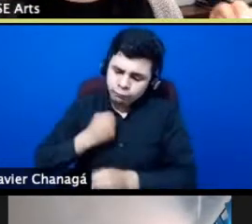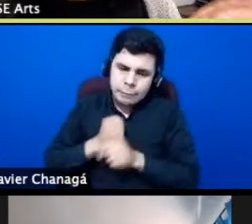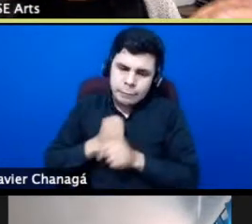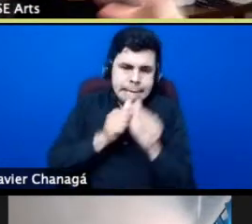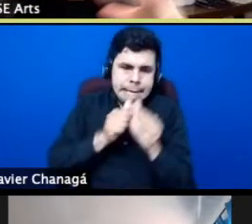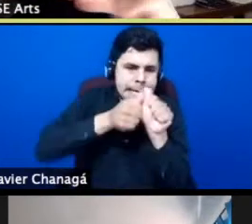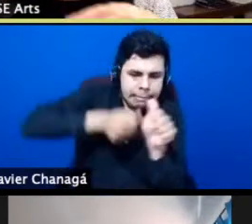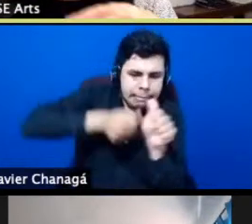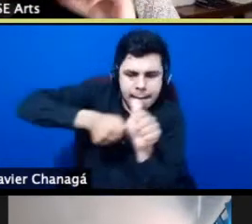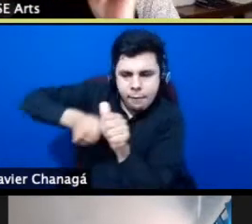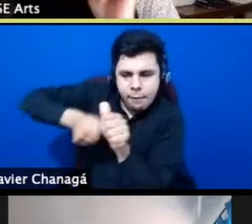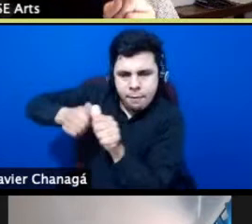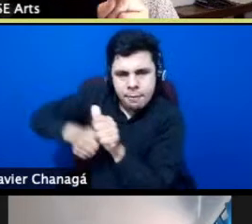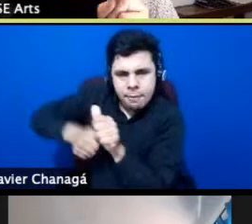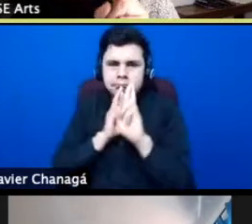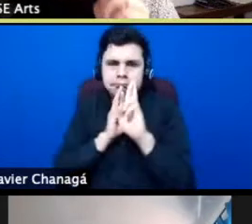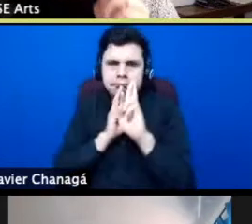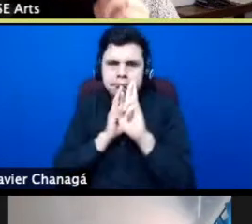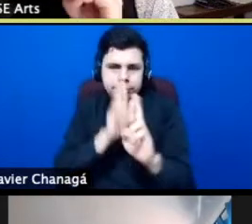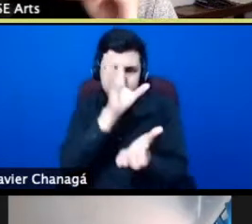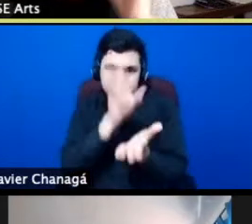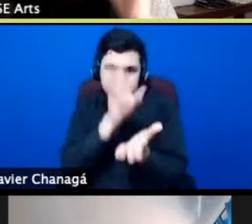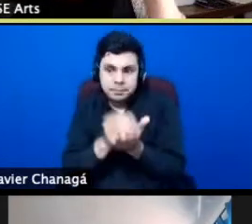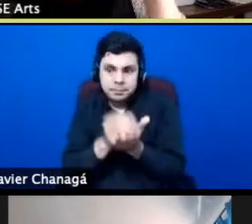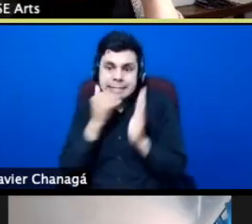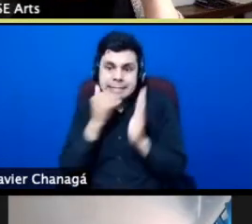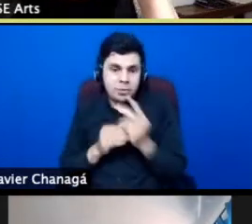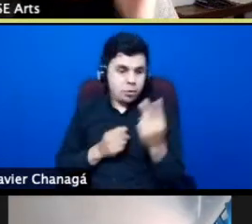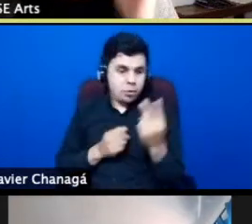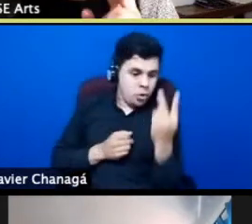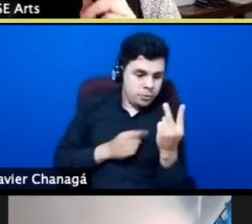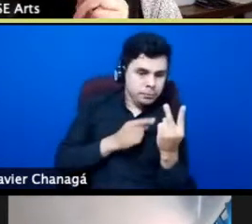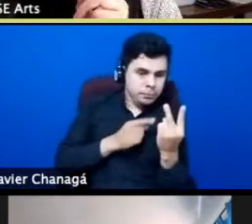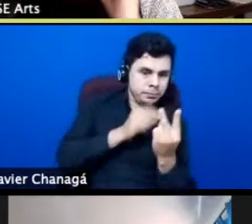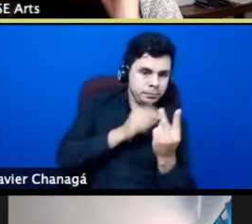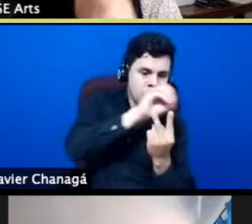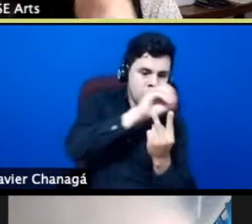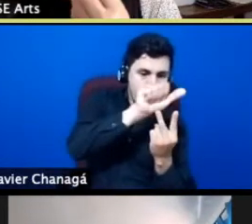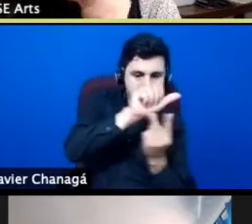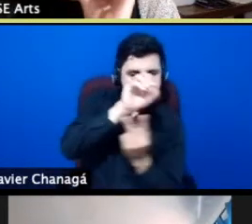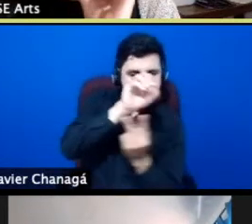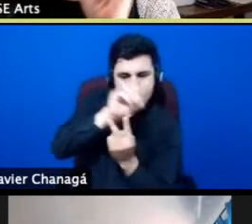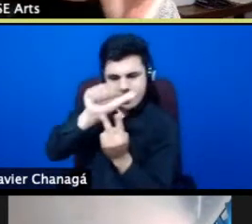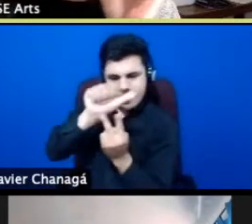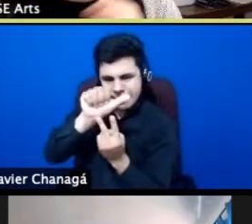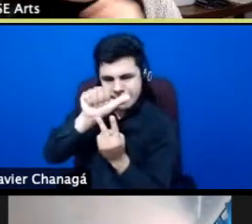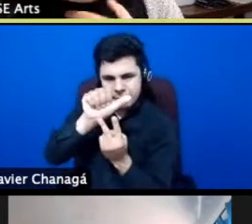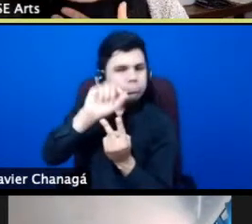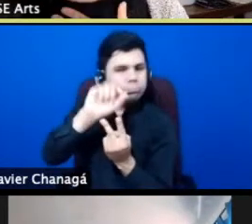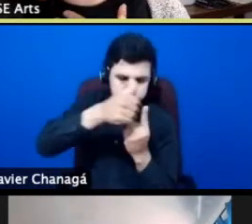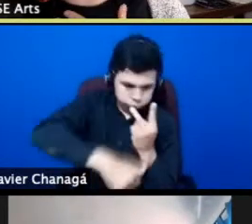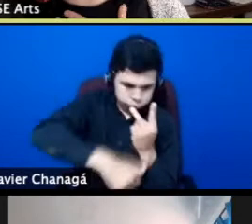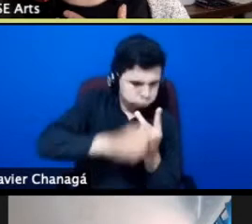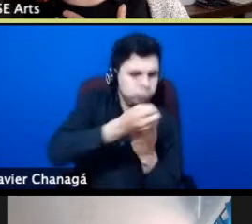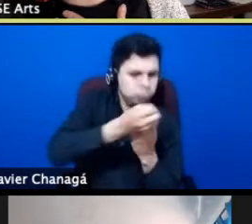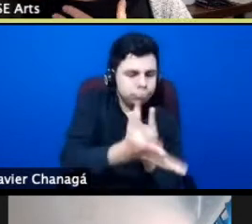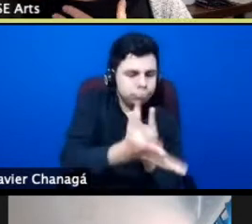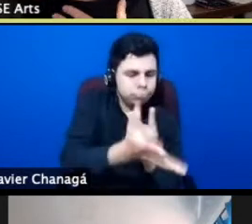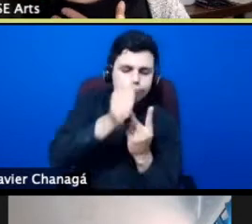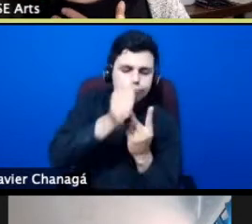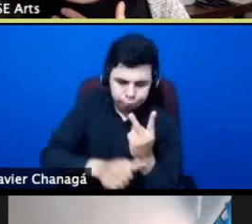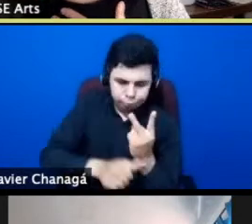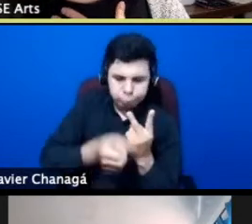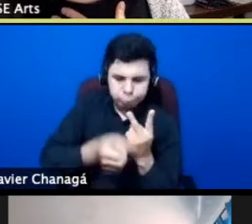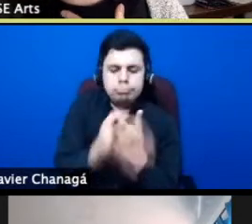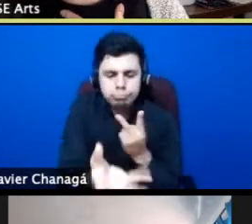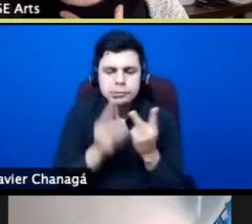en grupos de dos en una, como presentadores, entonces van a responder individualmente a esa pregunta. ¿Cómo luce la paz